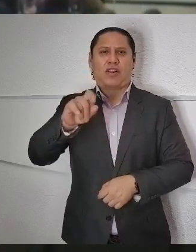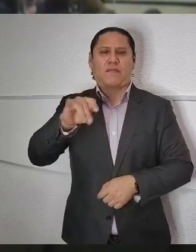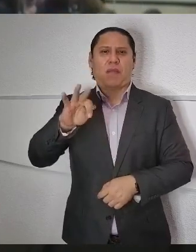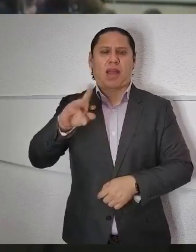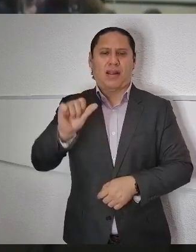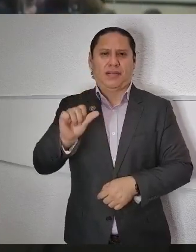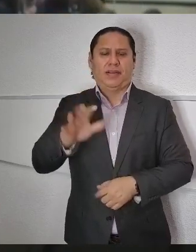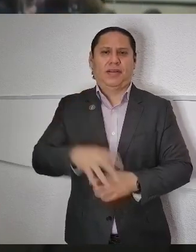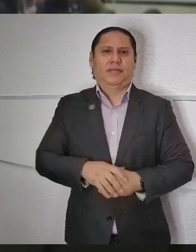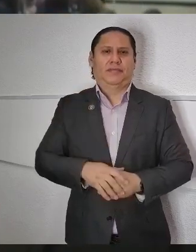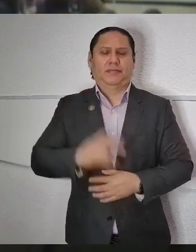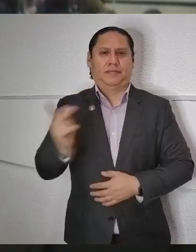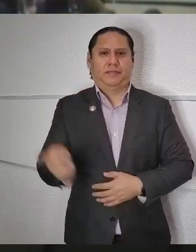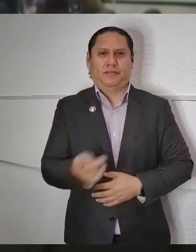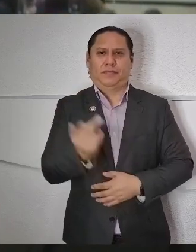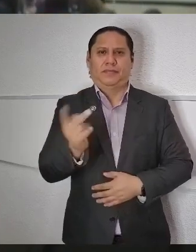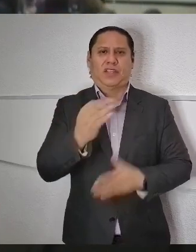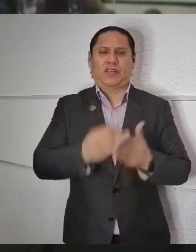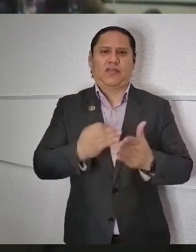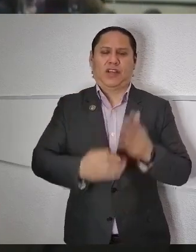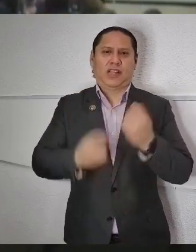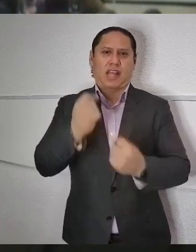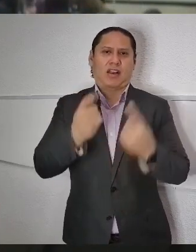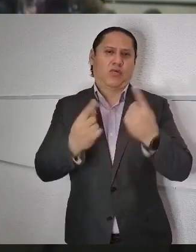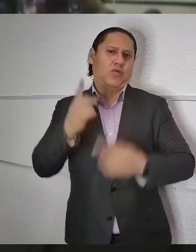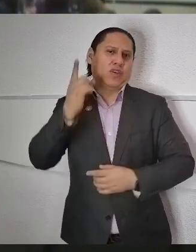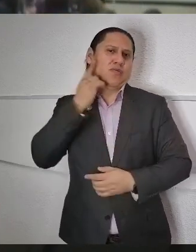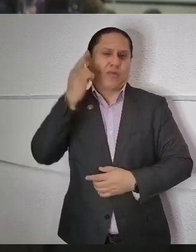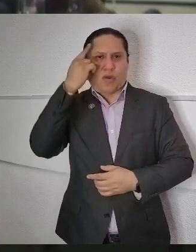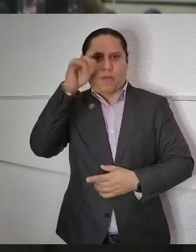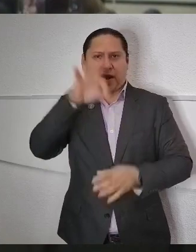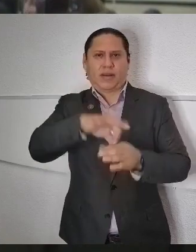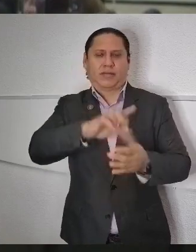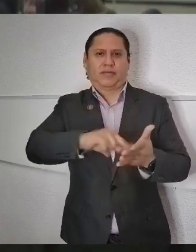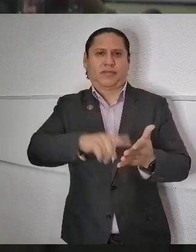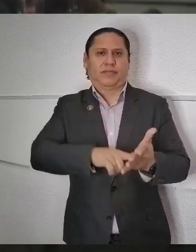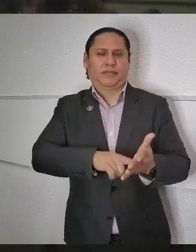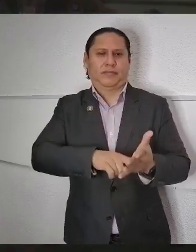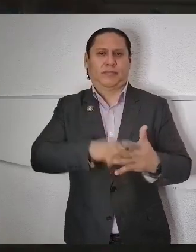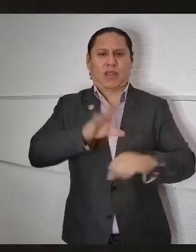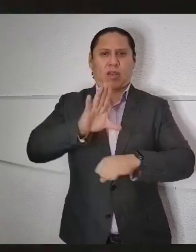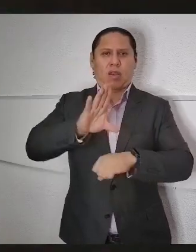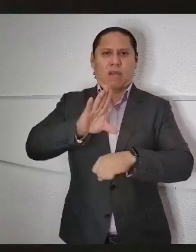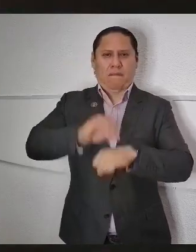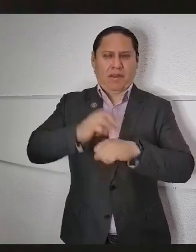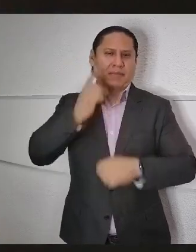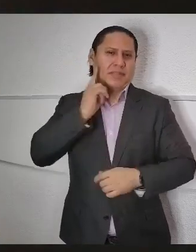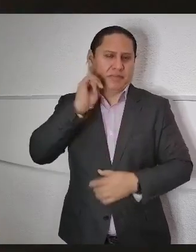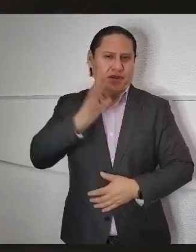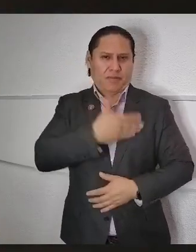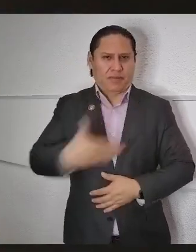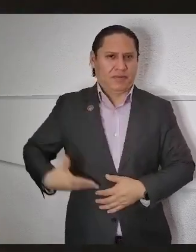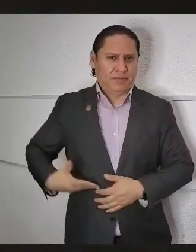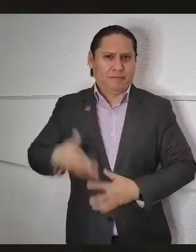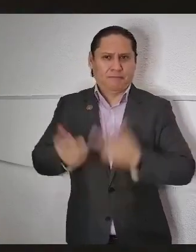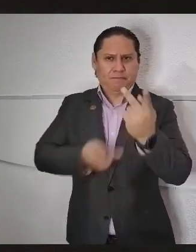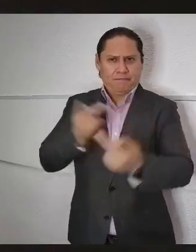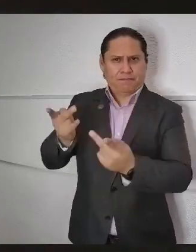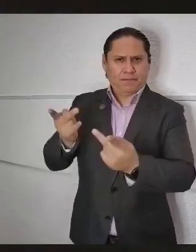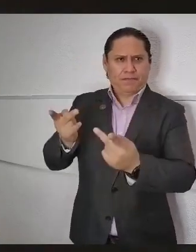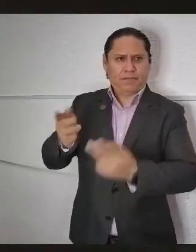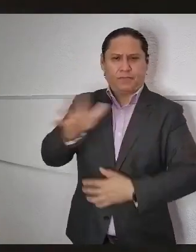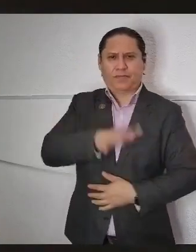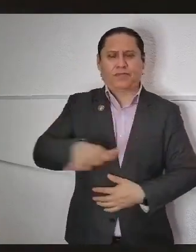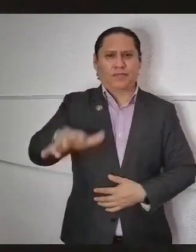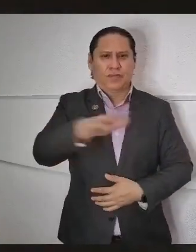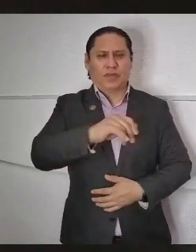Torres se sirva a verificar si falta algún diputado por emitir su voto. Con su permiso, diputada presidenta, se pregunta a la